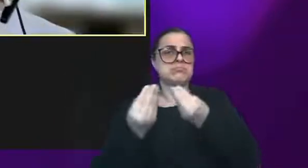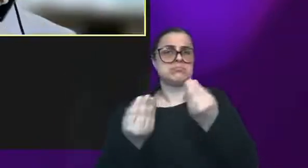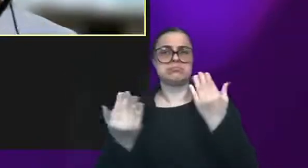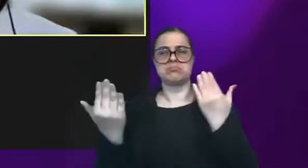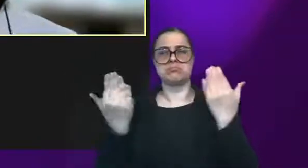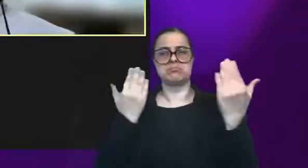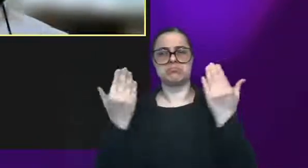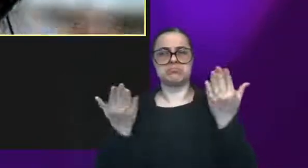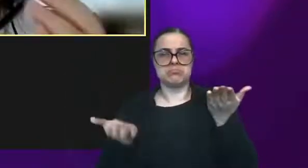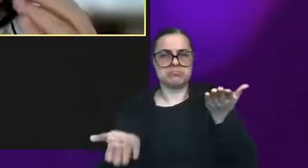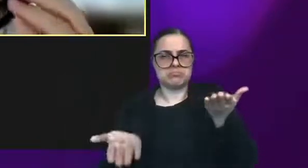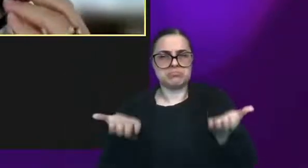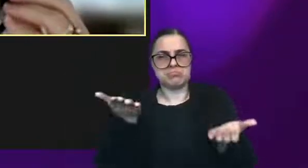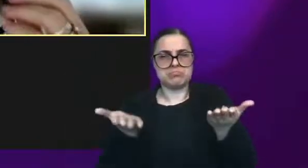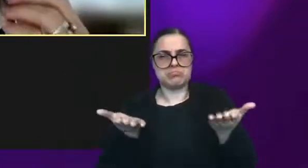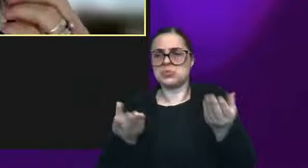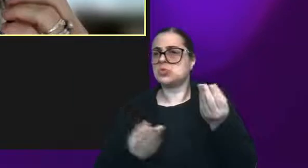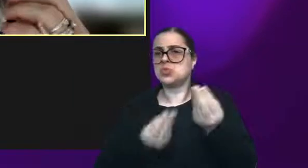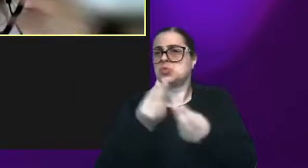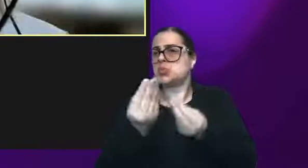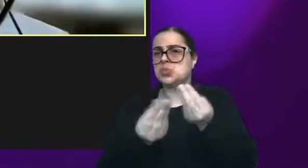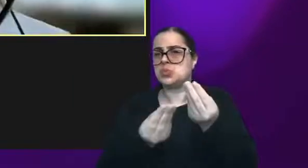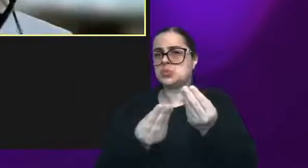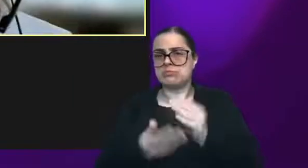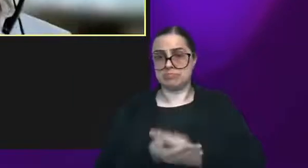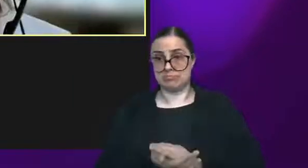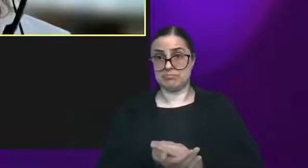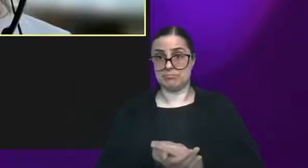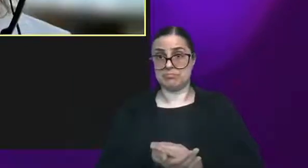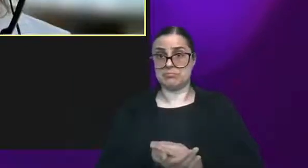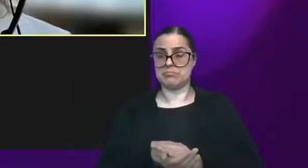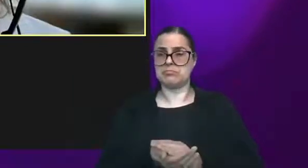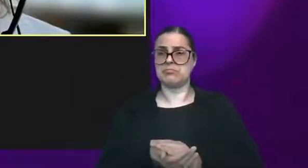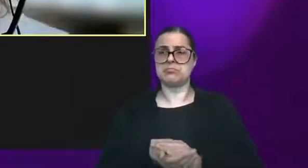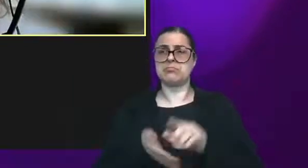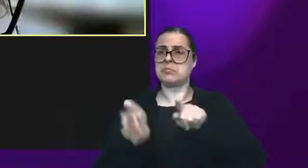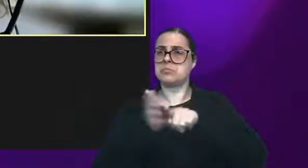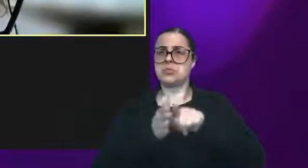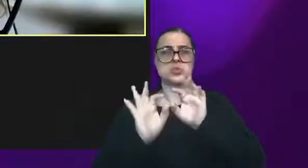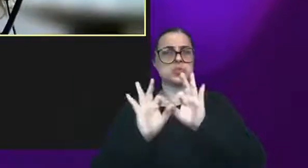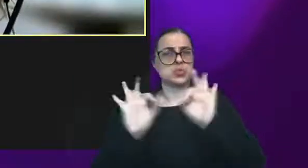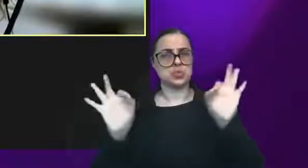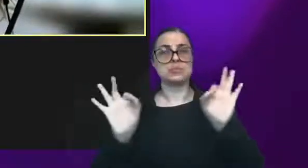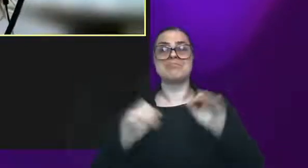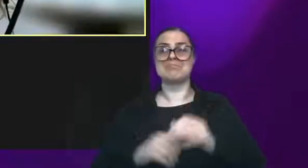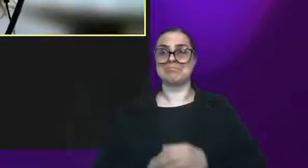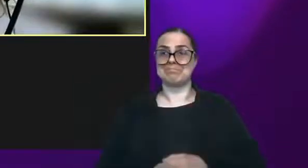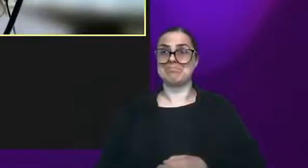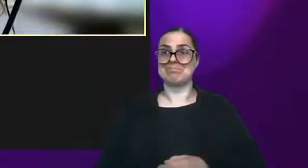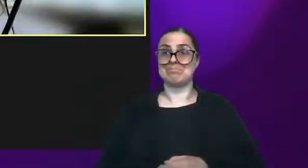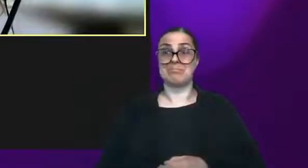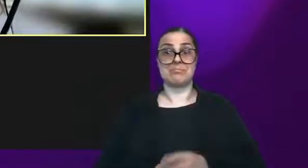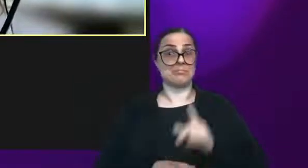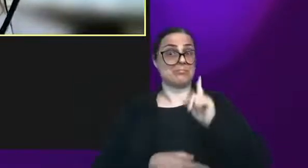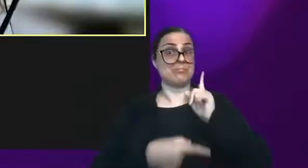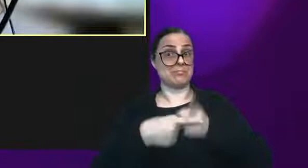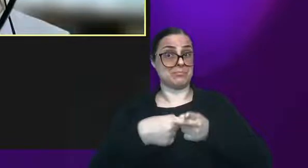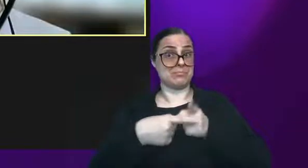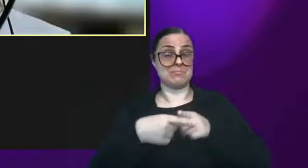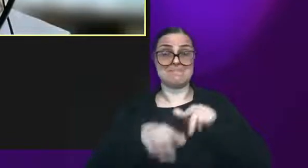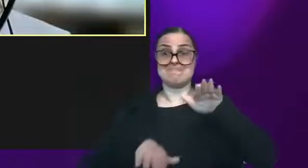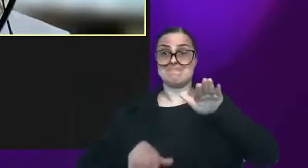Es una muy buena pregunta, porque es muy dependiente del